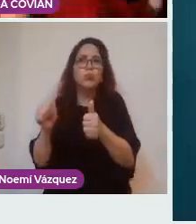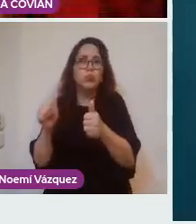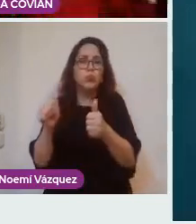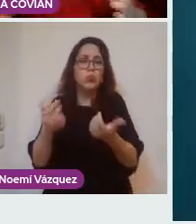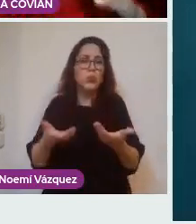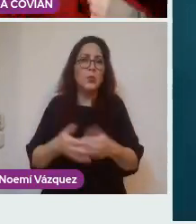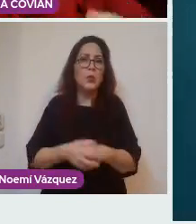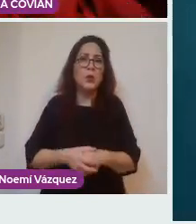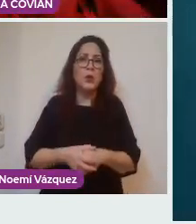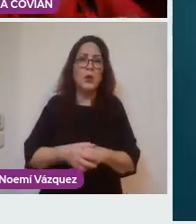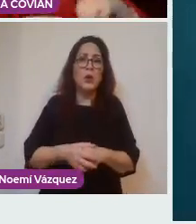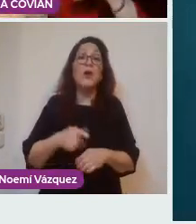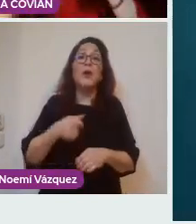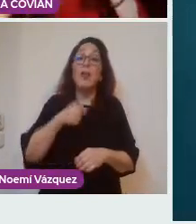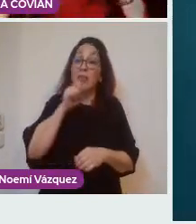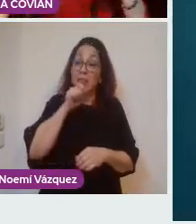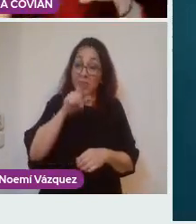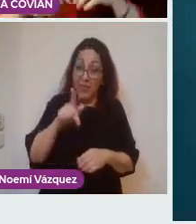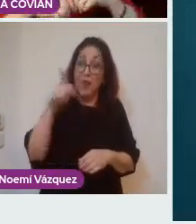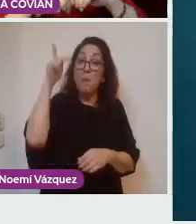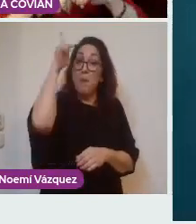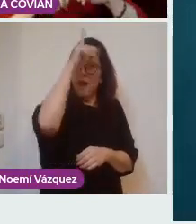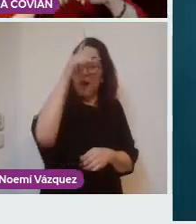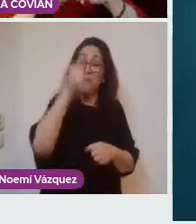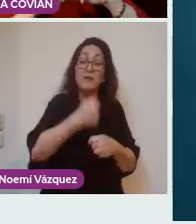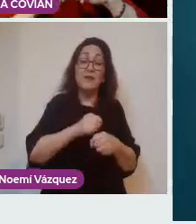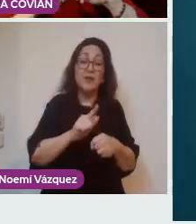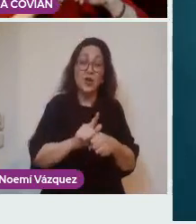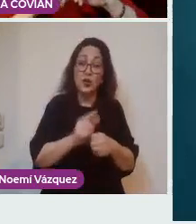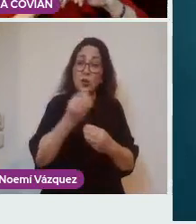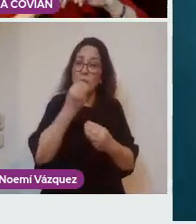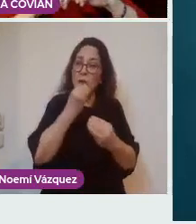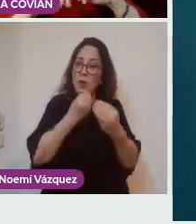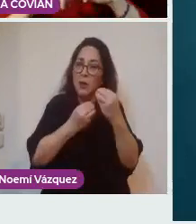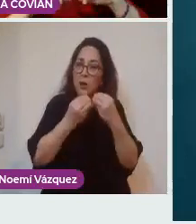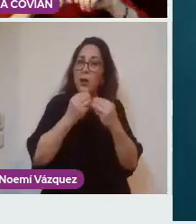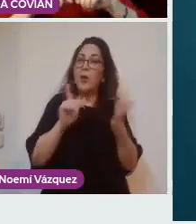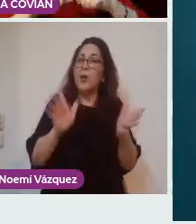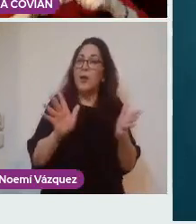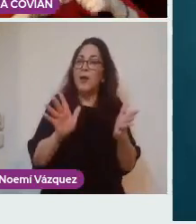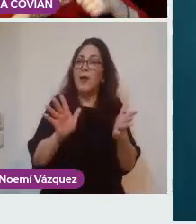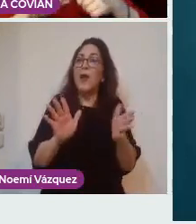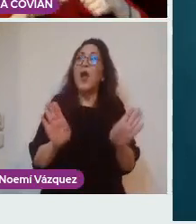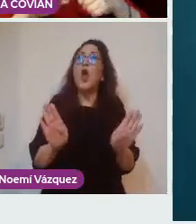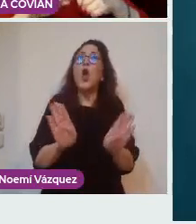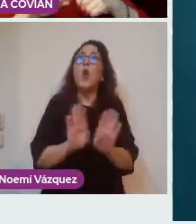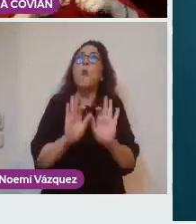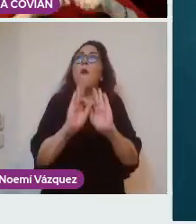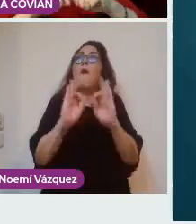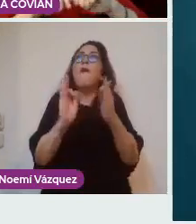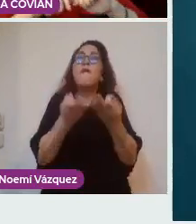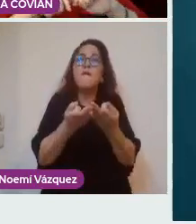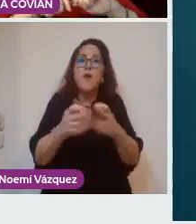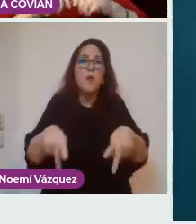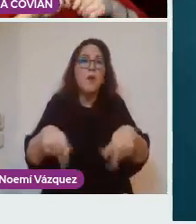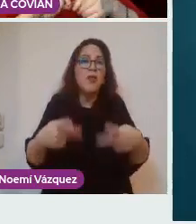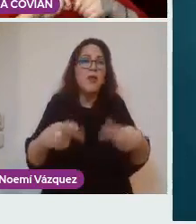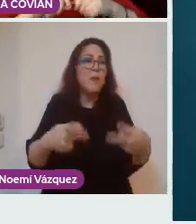bulimia es un buen ejemplo de también lo que pasa con la persona con anorexia, aunque tiene algunas